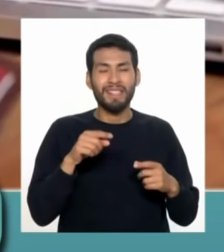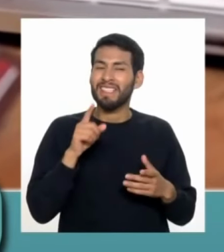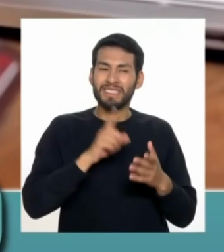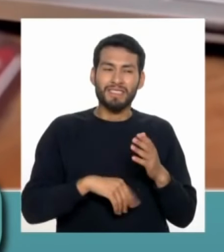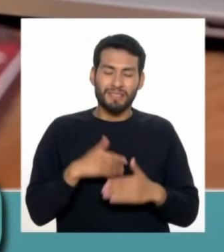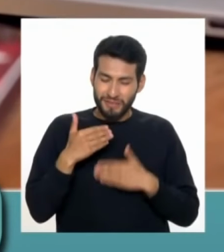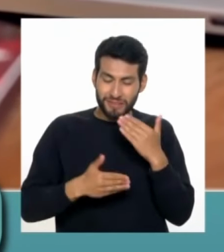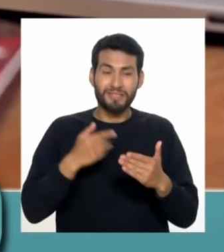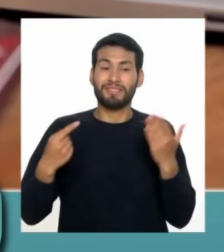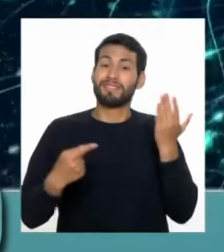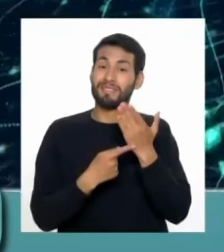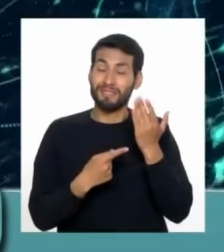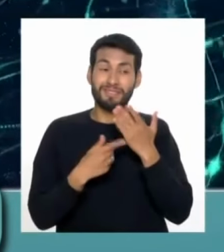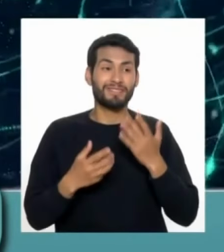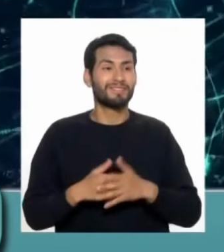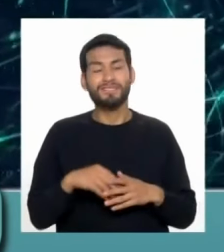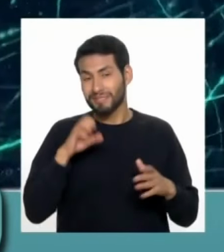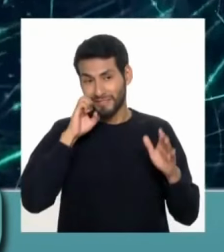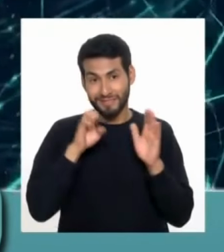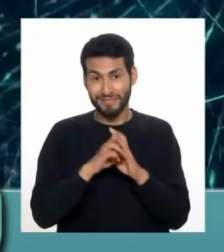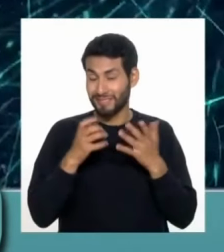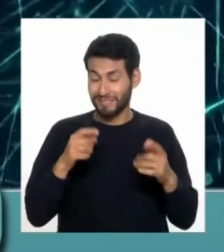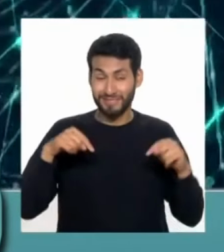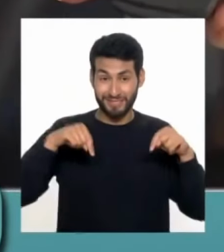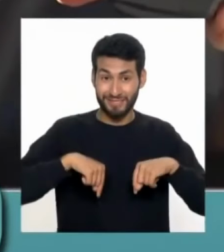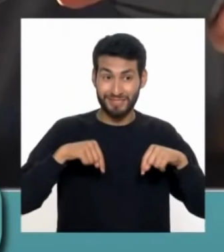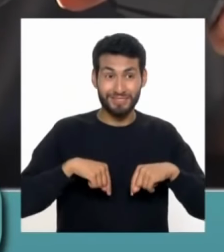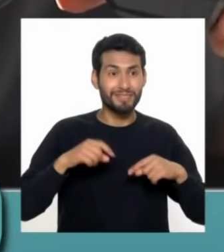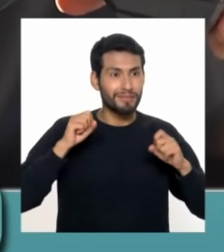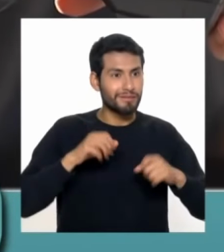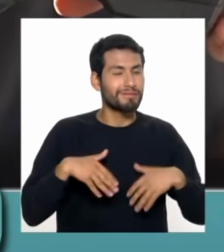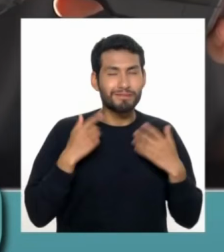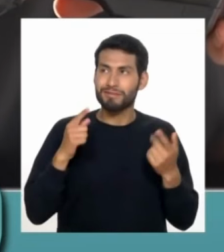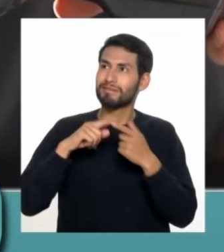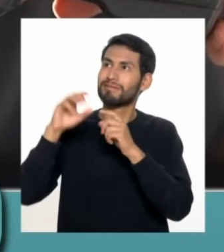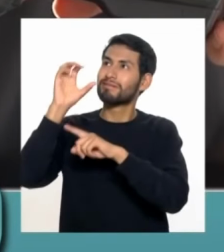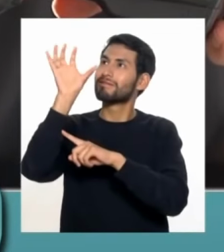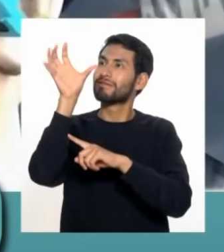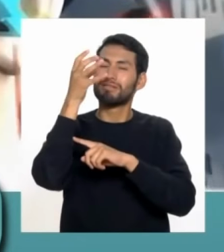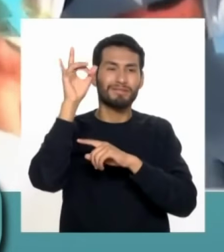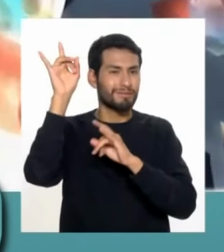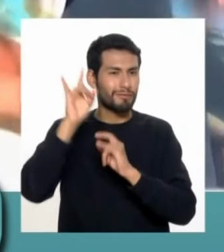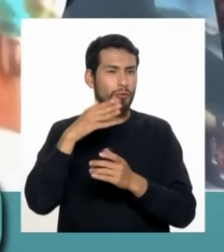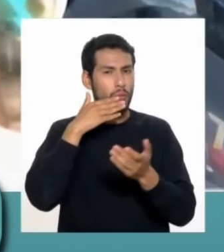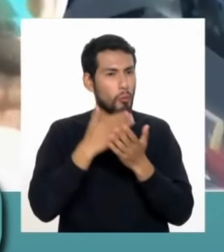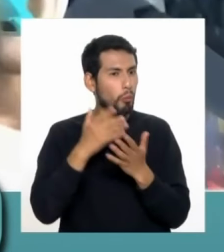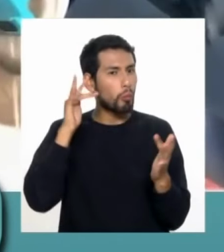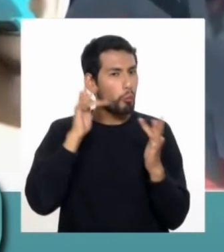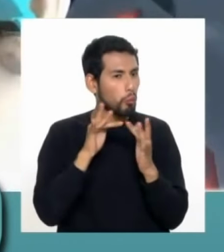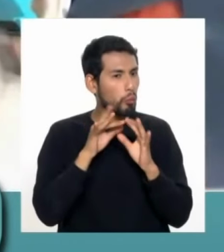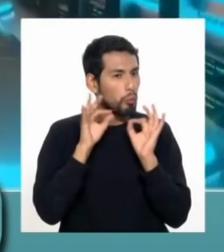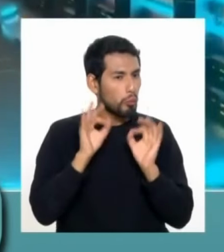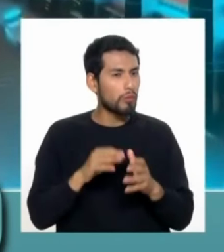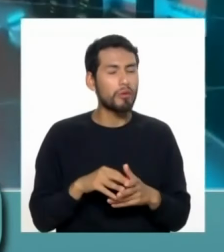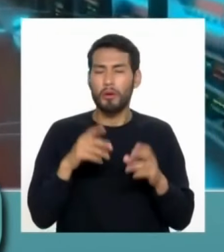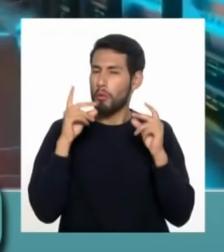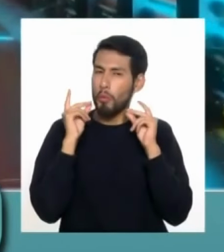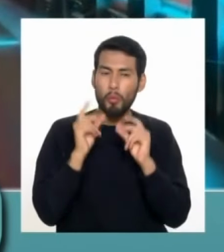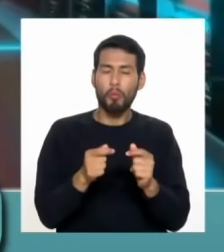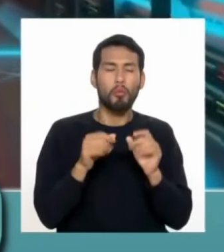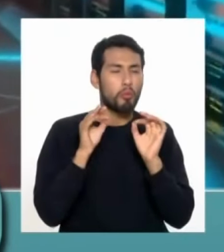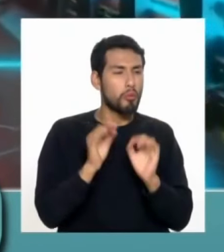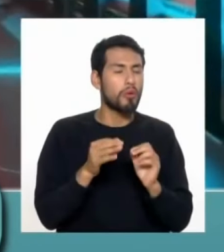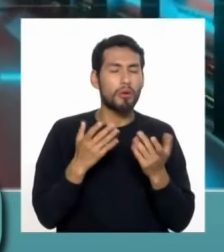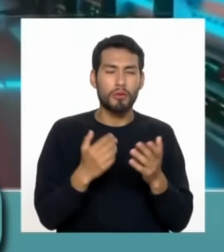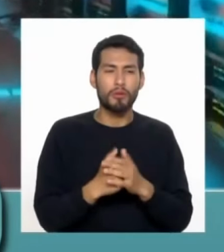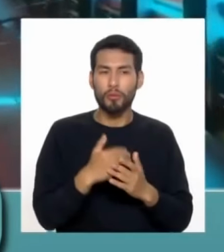también el avance de la tecnología, que por ejemplo ahora permite a nivel satelital tener buenas conexiones y de alta velocidad y